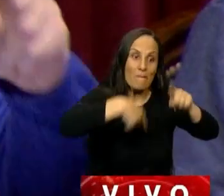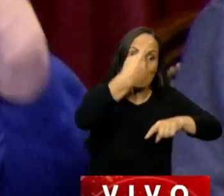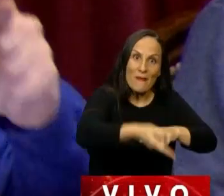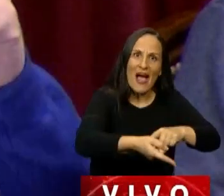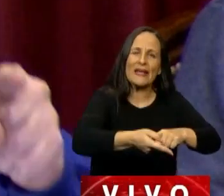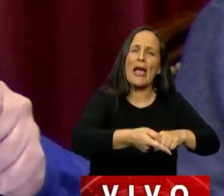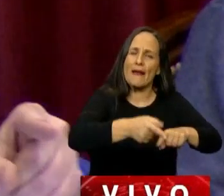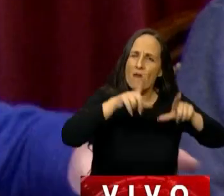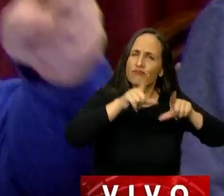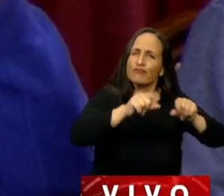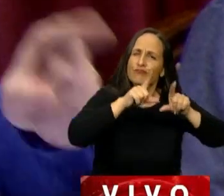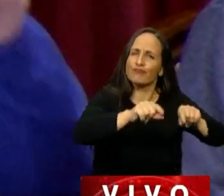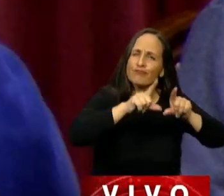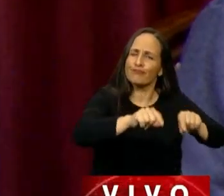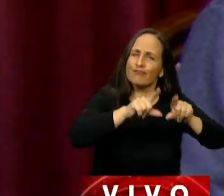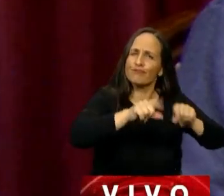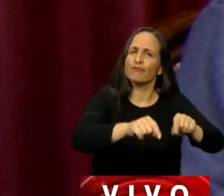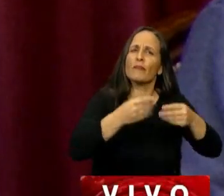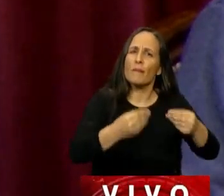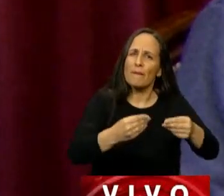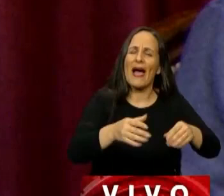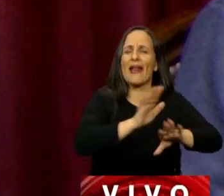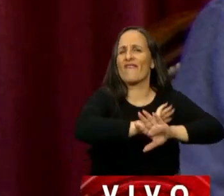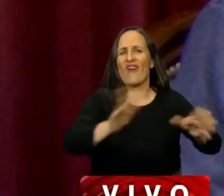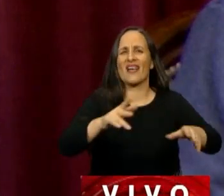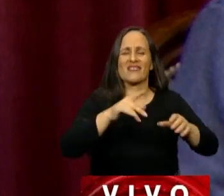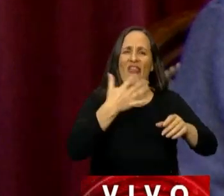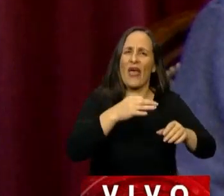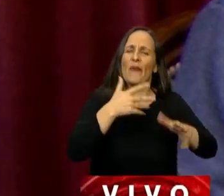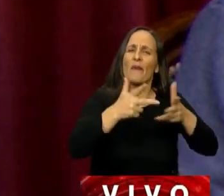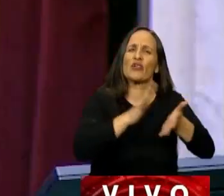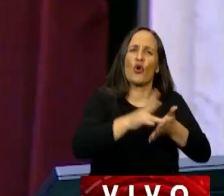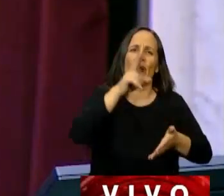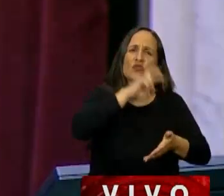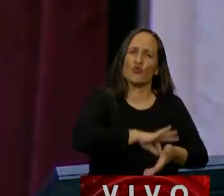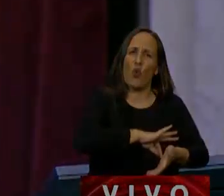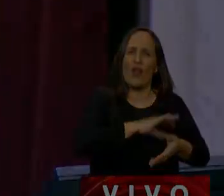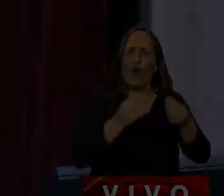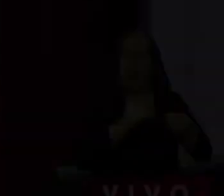mañana dando la pelea para romper los techos en las paritarias. Muchas gracias, presidente. Gracias, diputado del Caño.